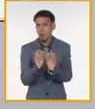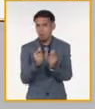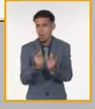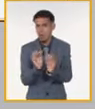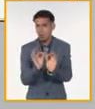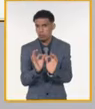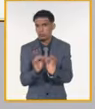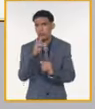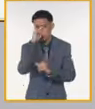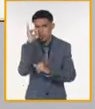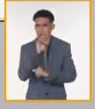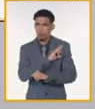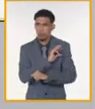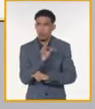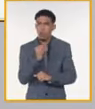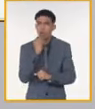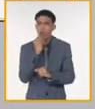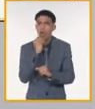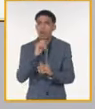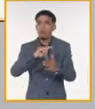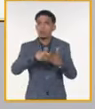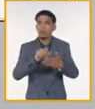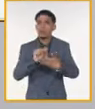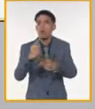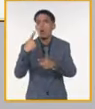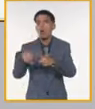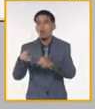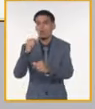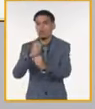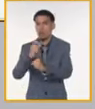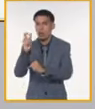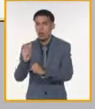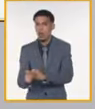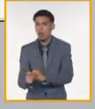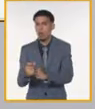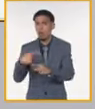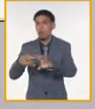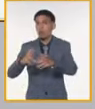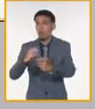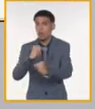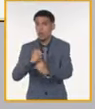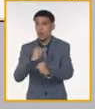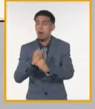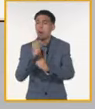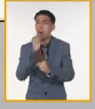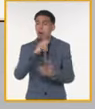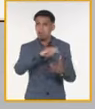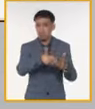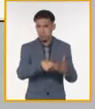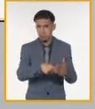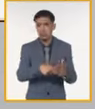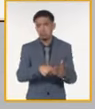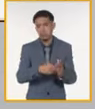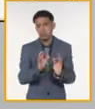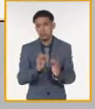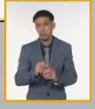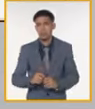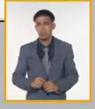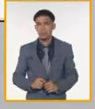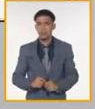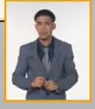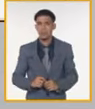puede auxiliarse de contratar servicios de otros trabajadores por cuenta propia o de otros actores económicos que prestan esto estos